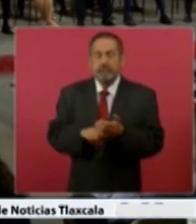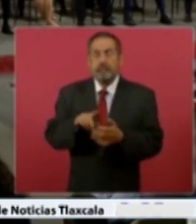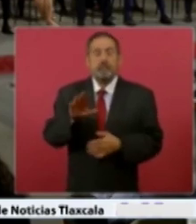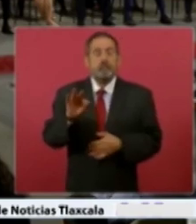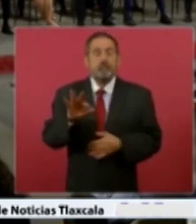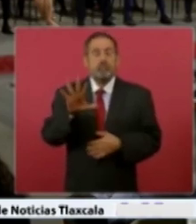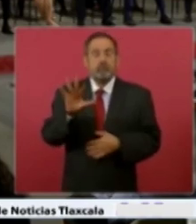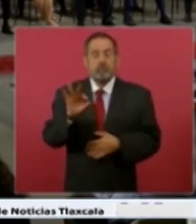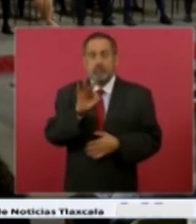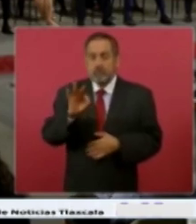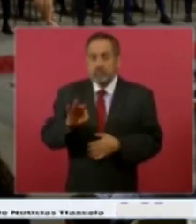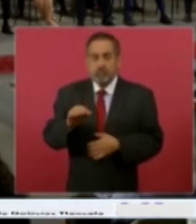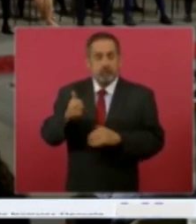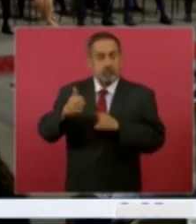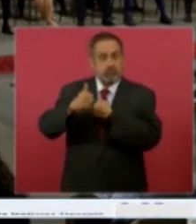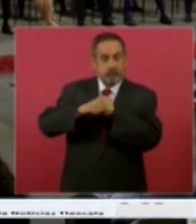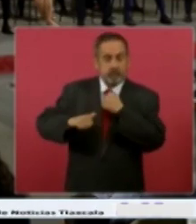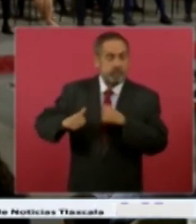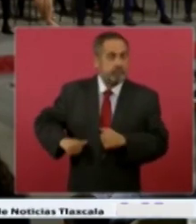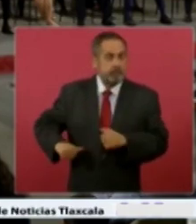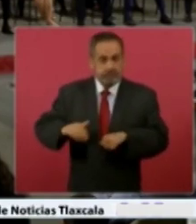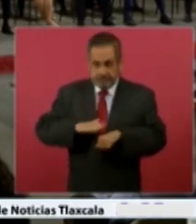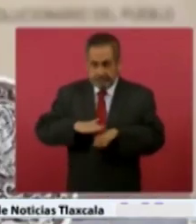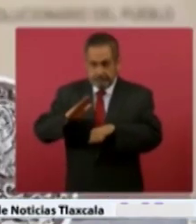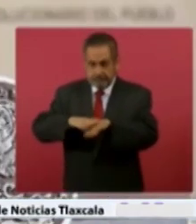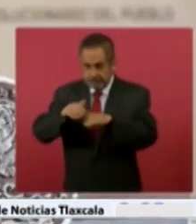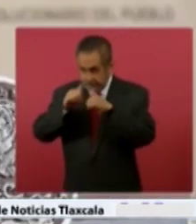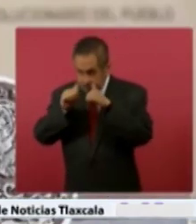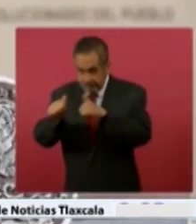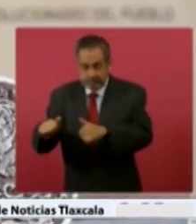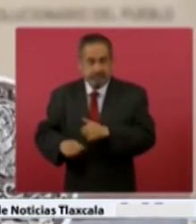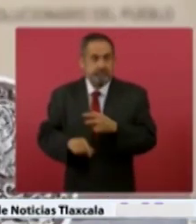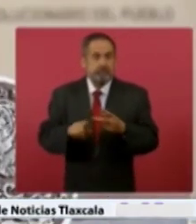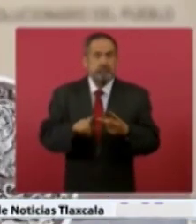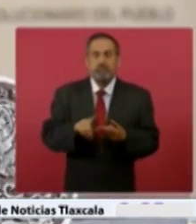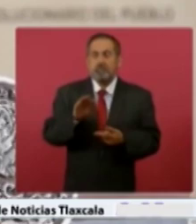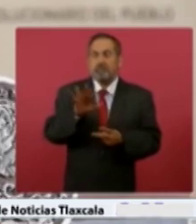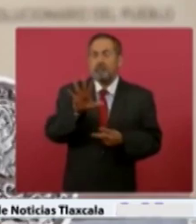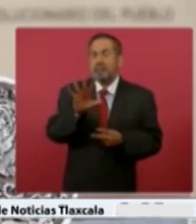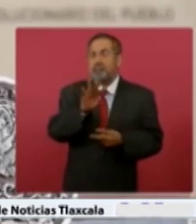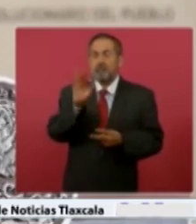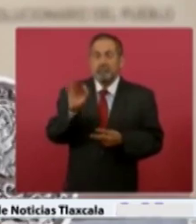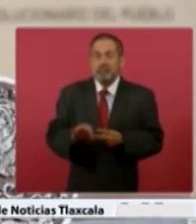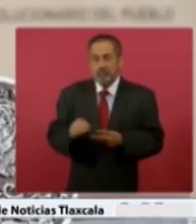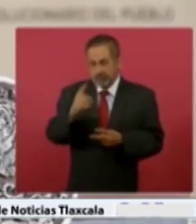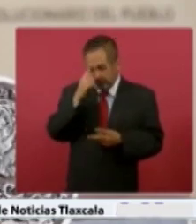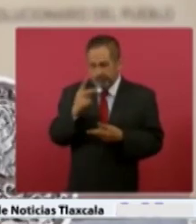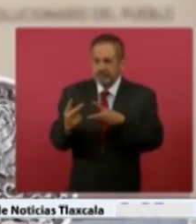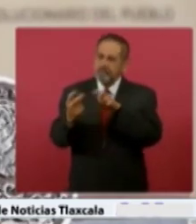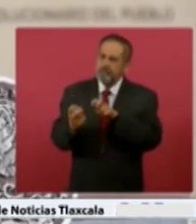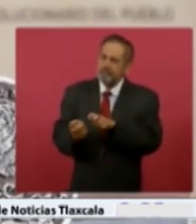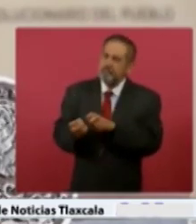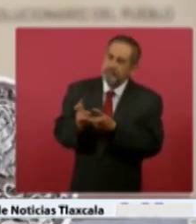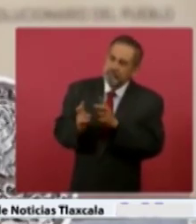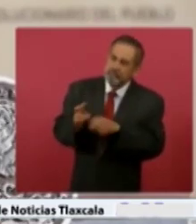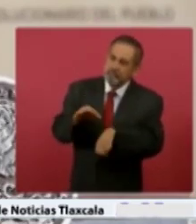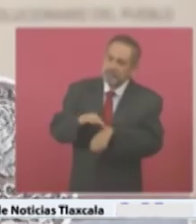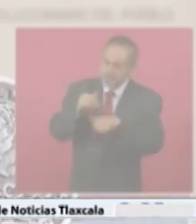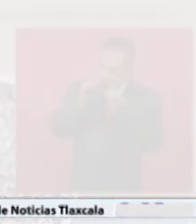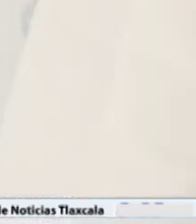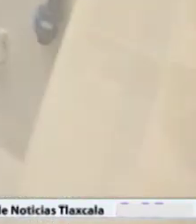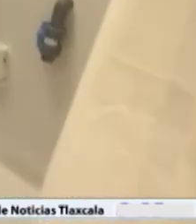en cirugías y el 54% más en consultas de medicina familiar, entre otros